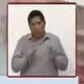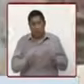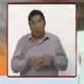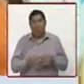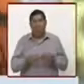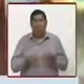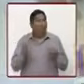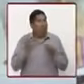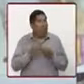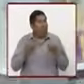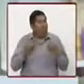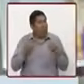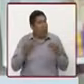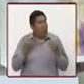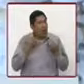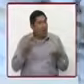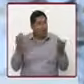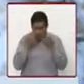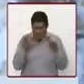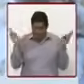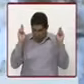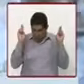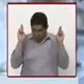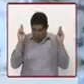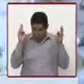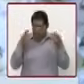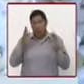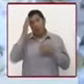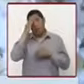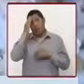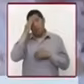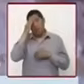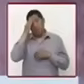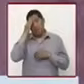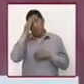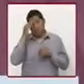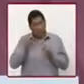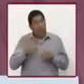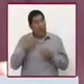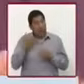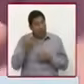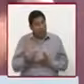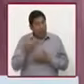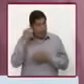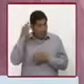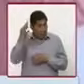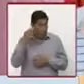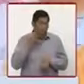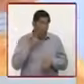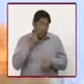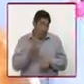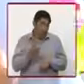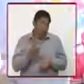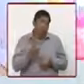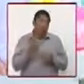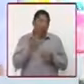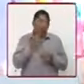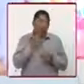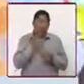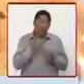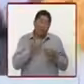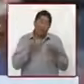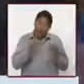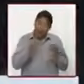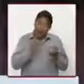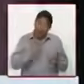esos días. Es donde hay más venta para las cosas de Halloween. Así que ya lo saben. Puede que de aquí a un tiempo, como se ha ido viendo, las caseras